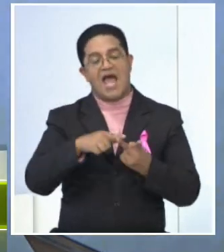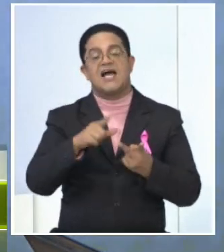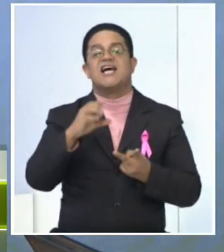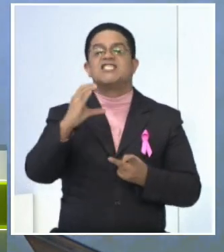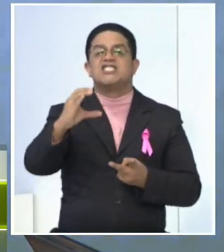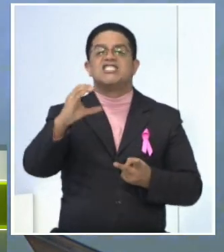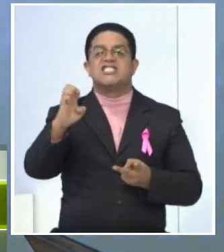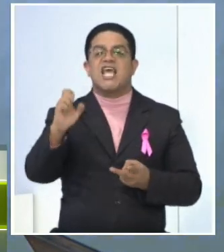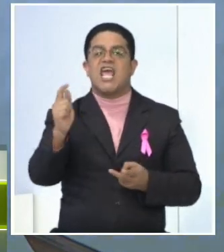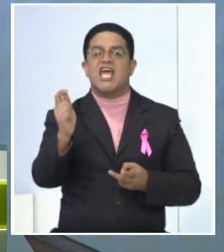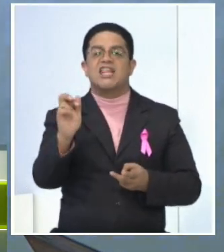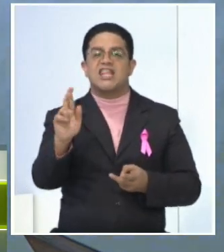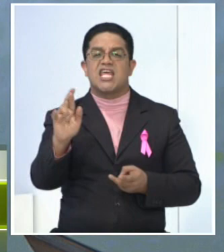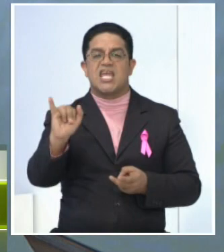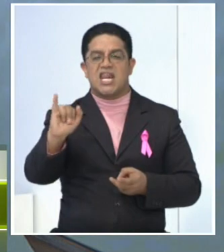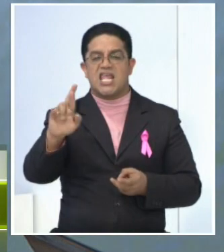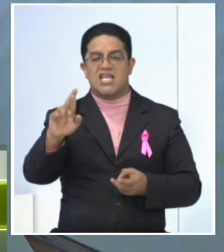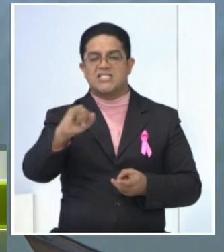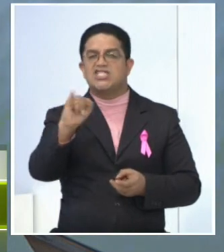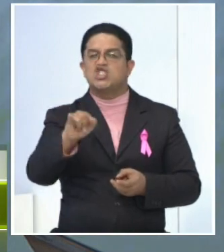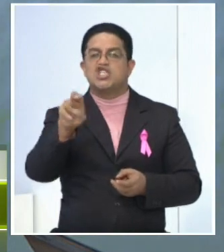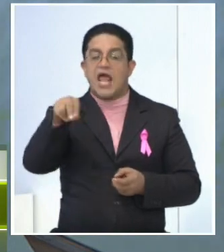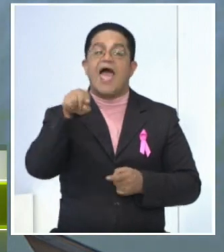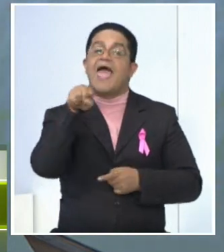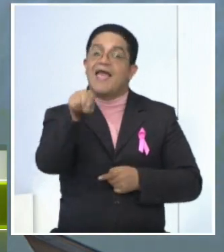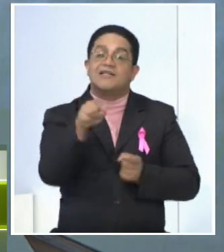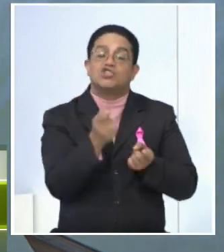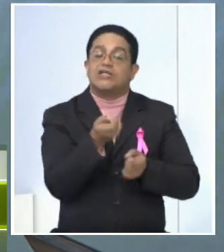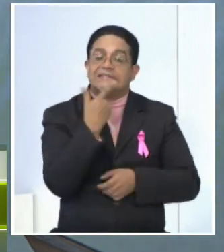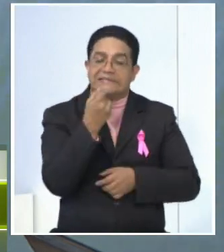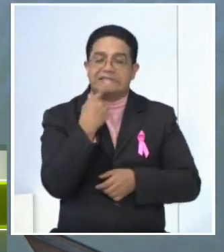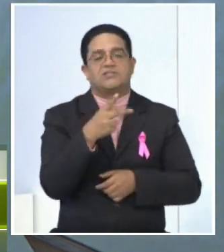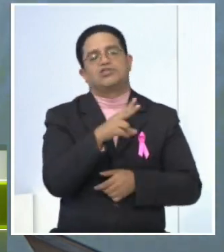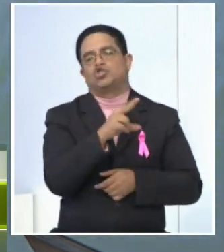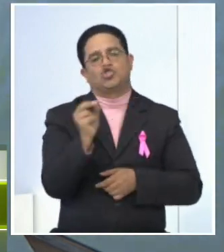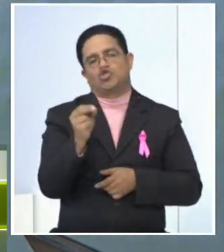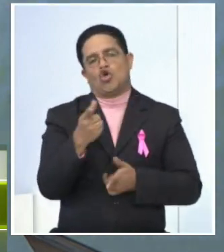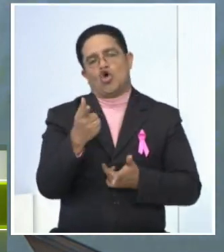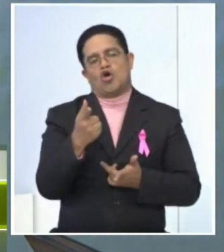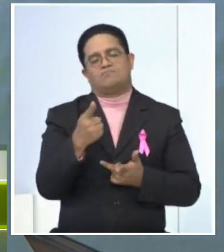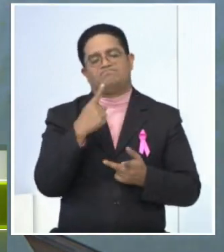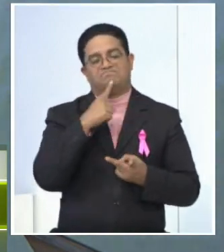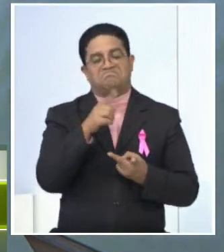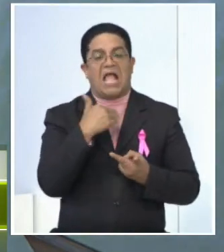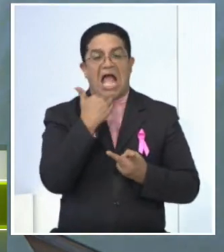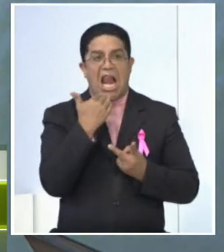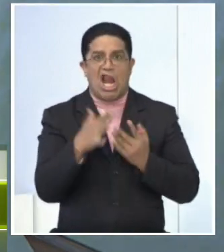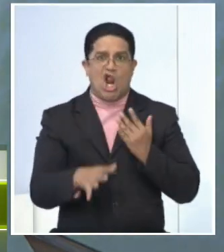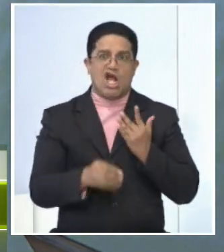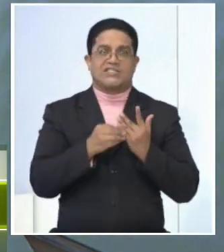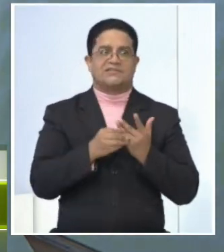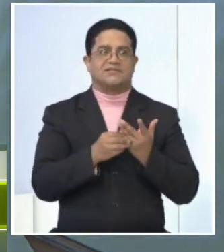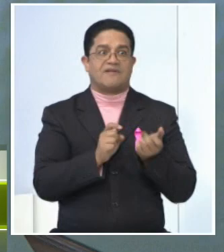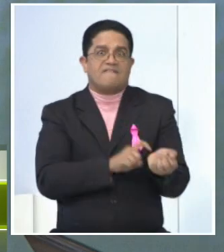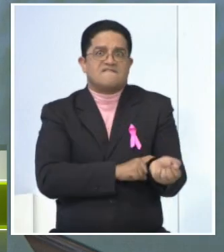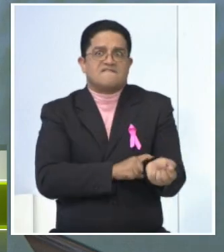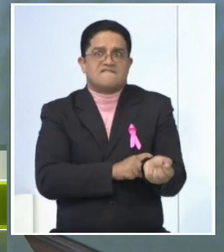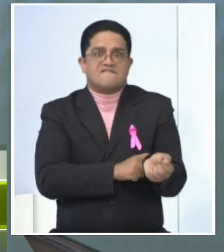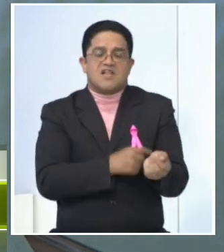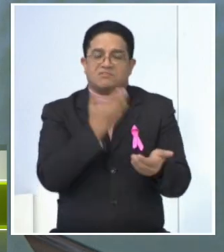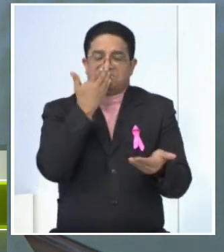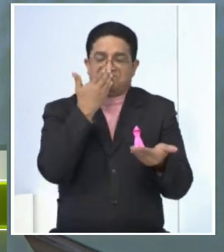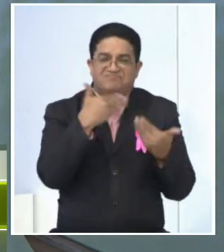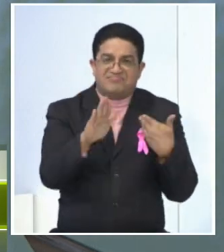que son los que tenemos disponibles en el país, esos antialérgicos no causan ningún efecto adictivo, ningún efecto a largo plazo de